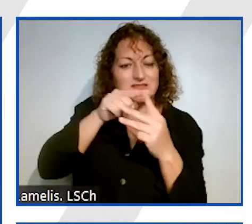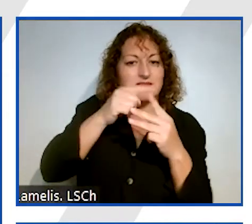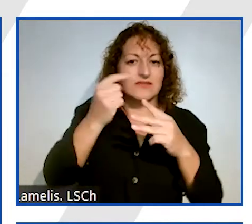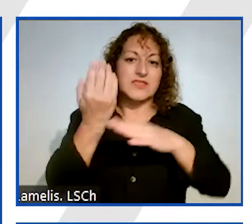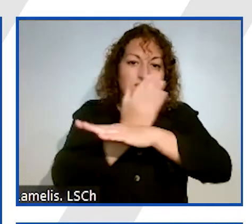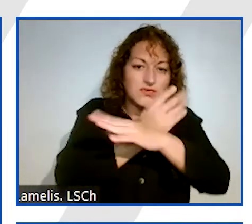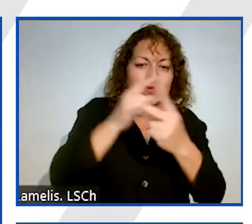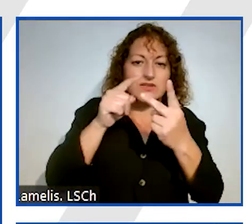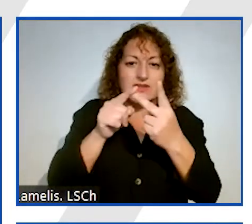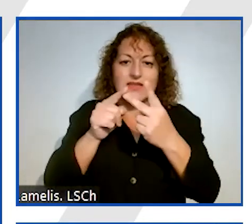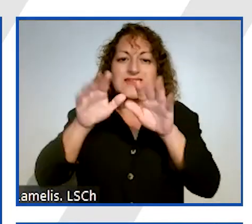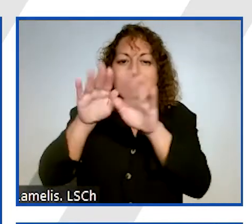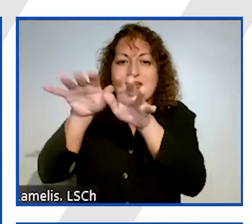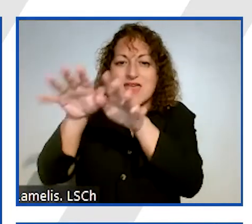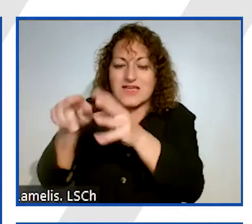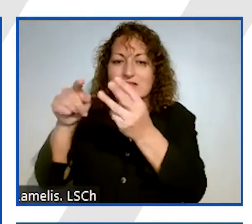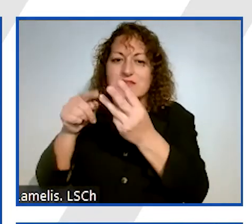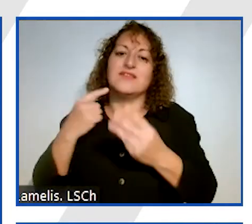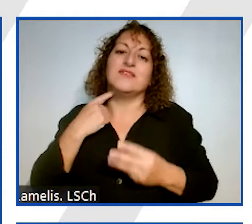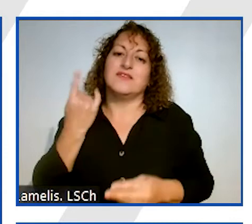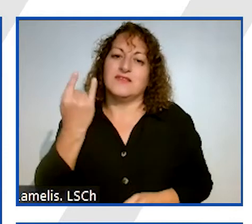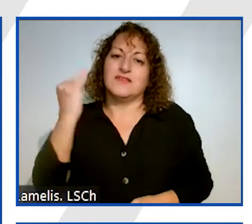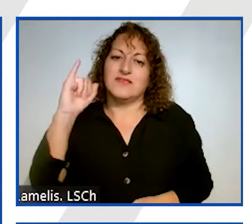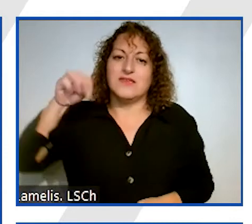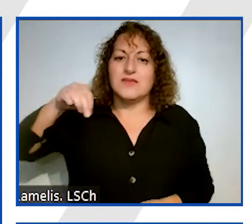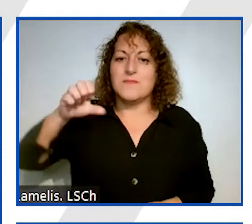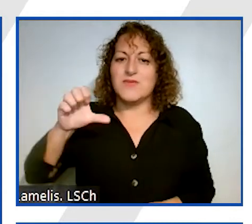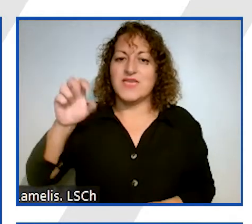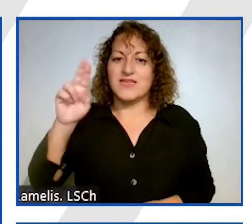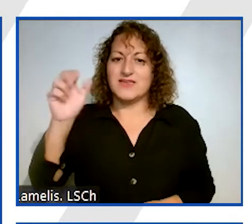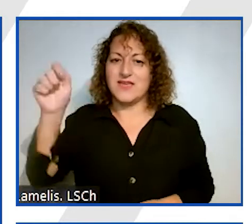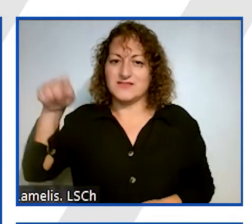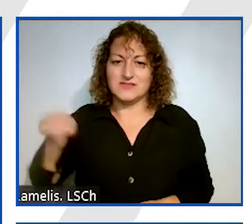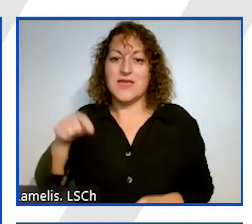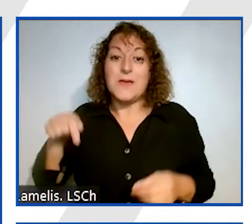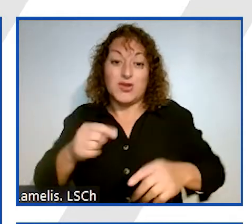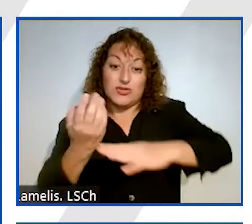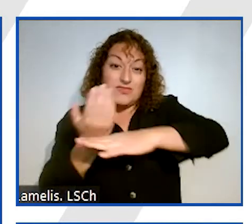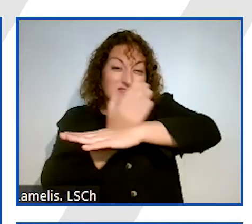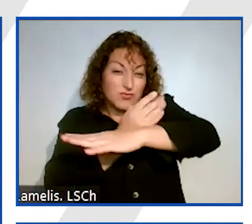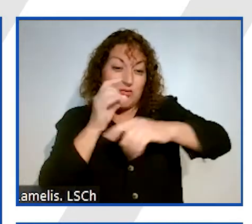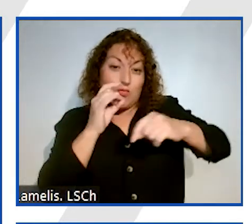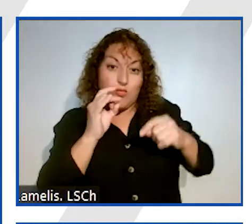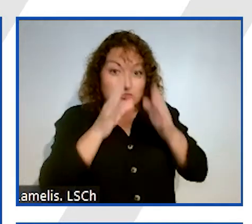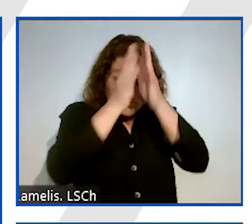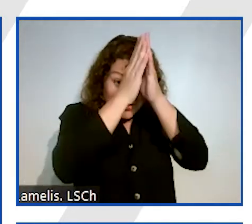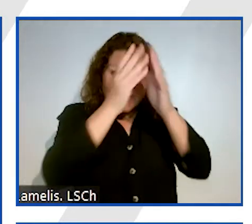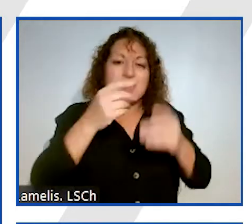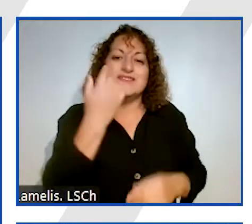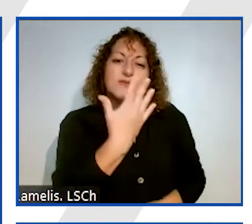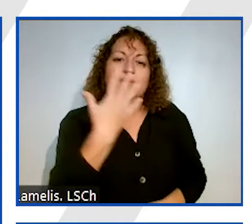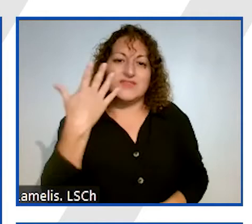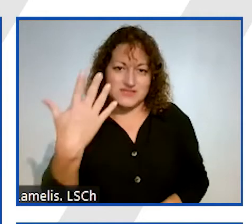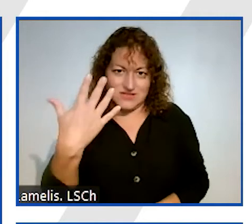quimeras. Y en términos estrictos, en el sentido estricto de la palabra, tenemos 55 tiburones. Es decir, que hay dos respuestas correctas, así que les tienen un